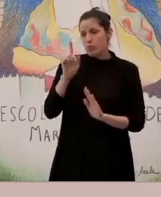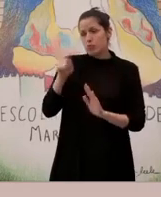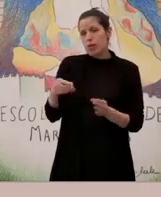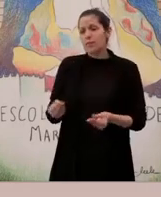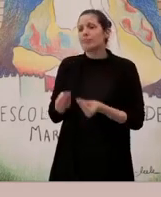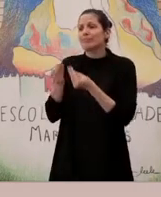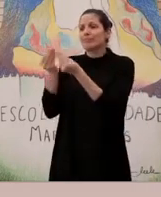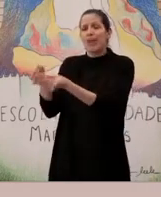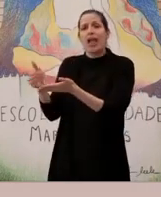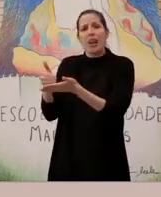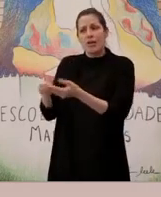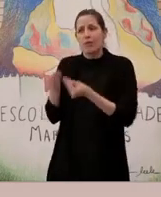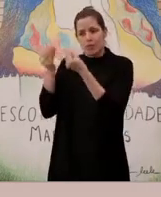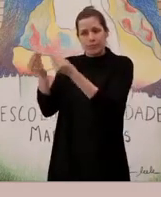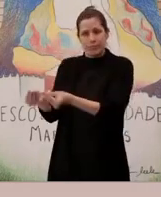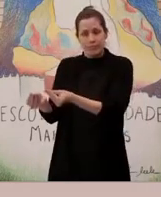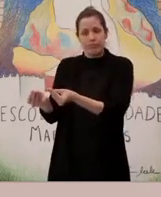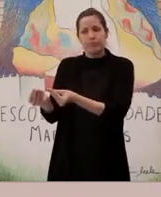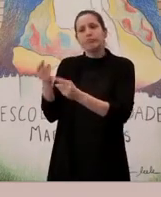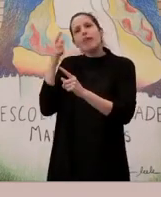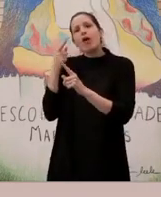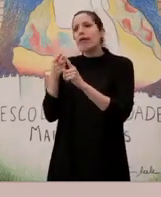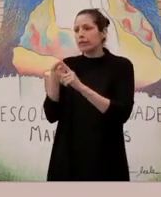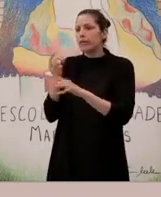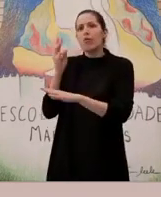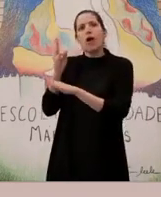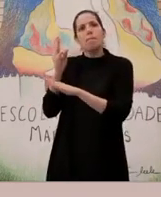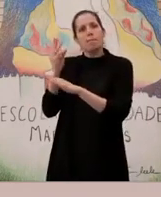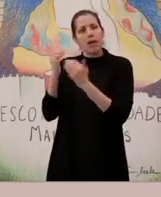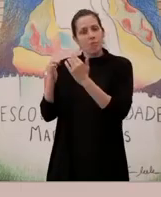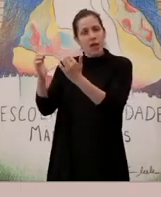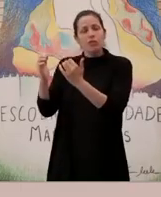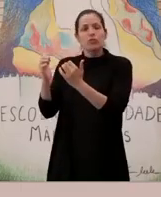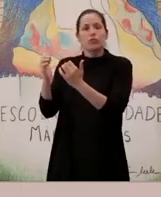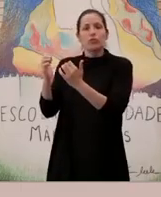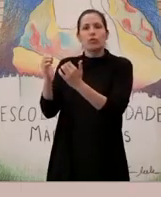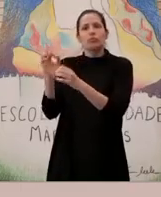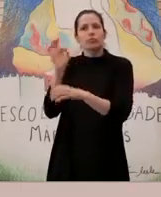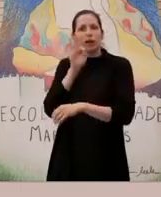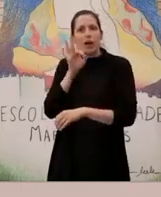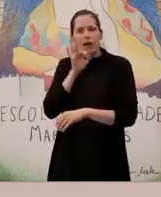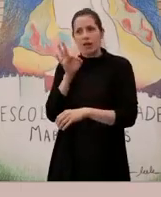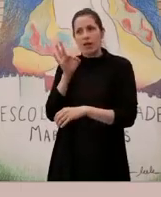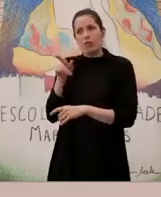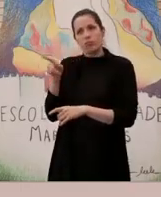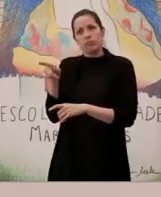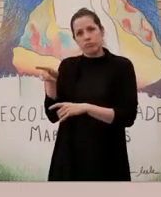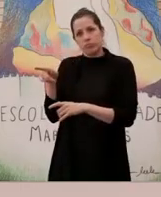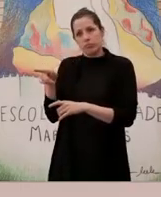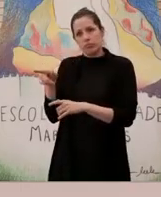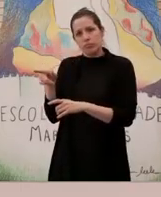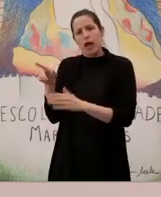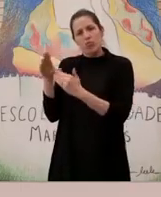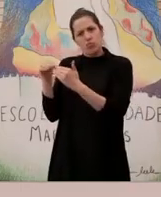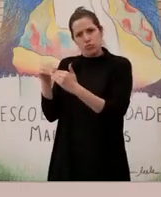para que la pusiera en marcha a través del parlamento Gallego donde hubo entre Y por cierto que no me no me no se